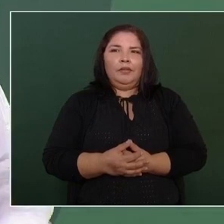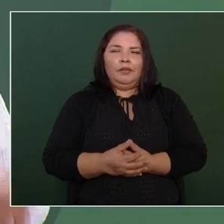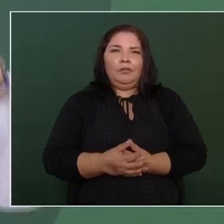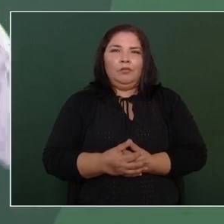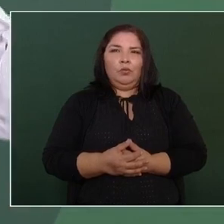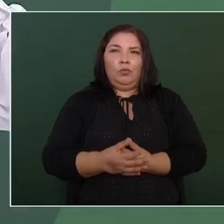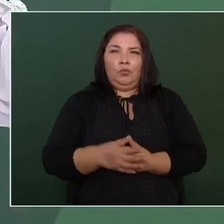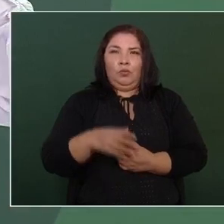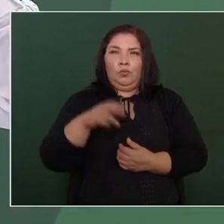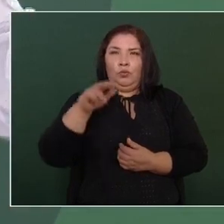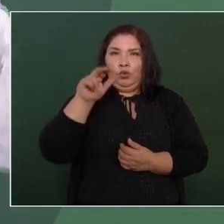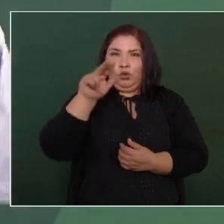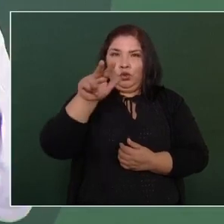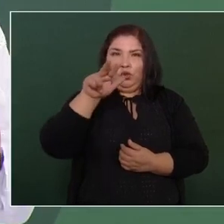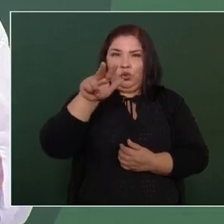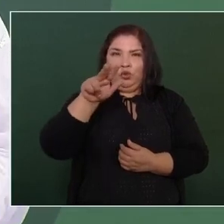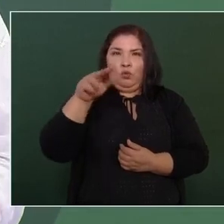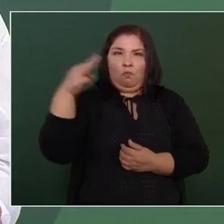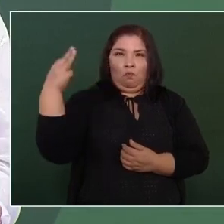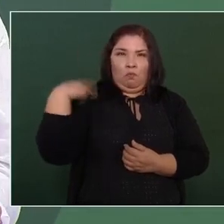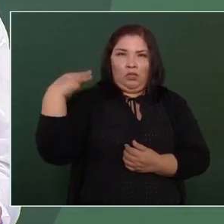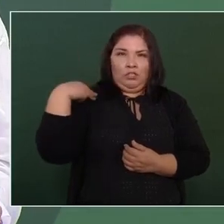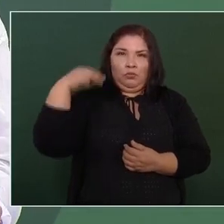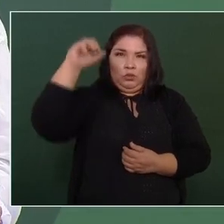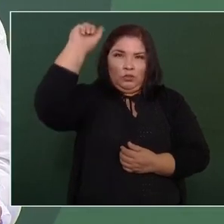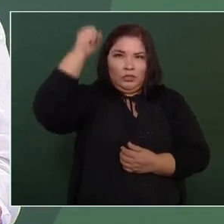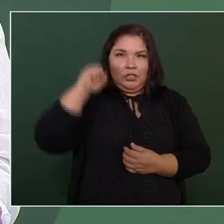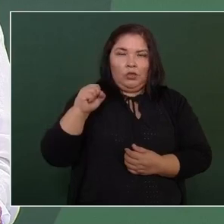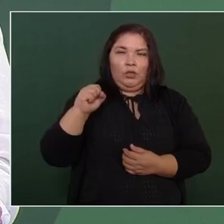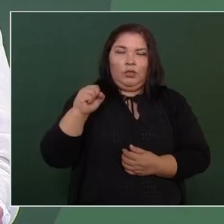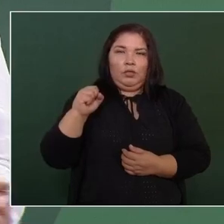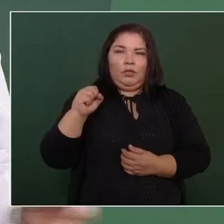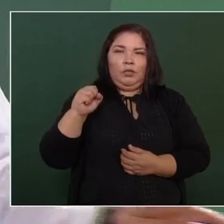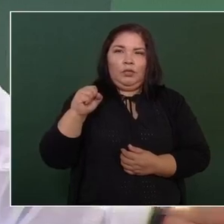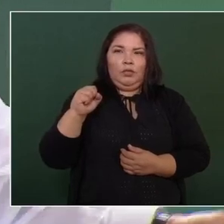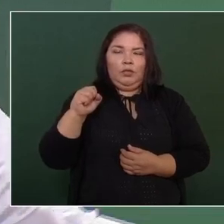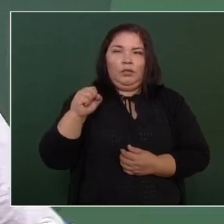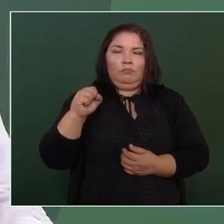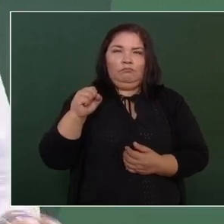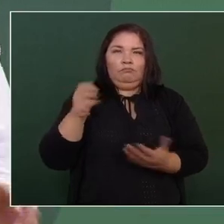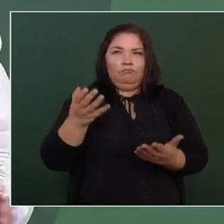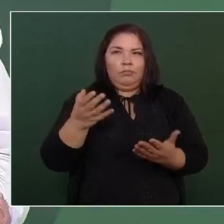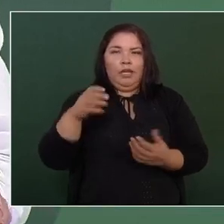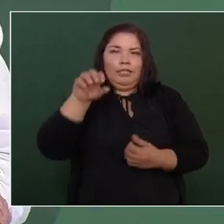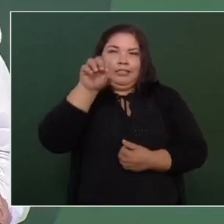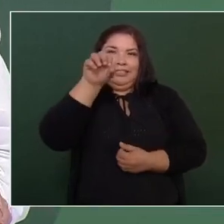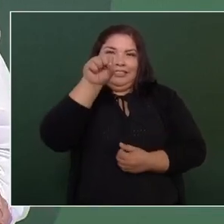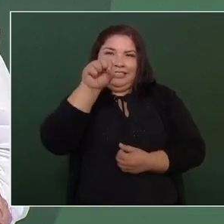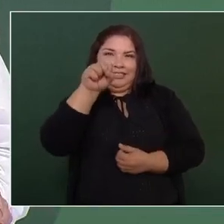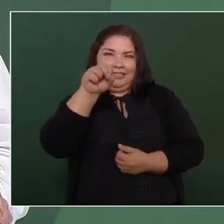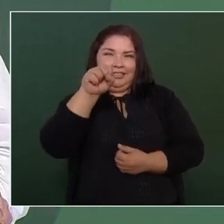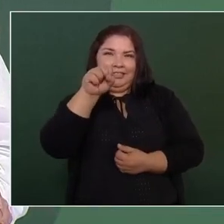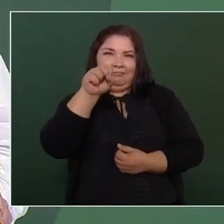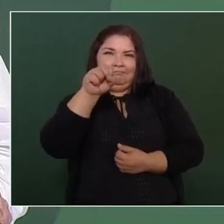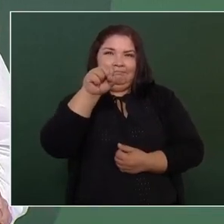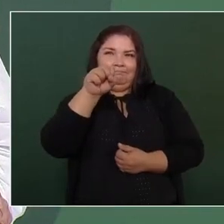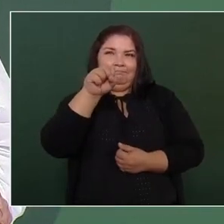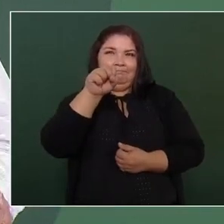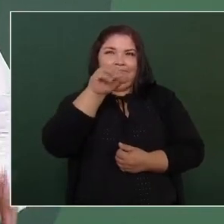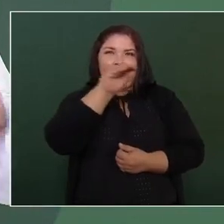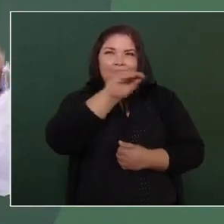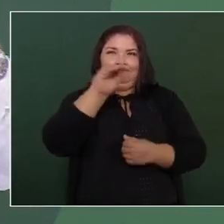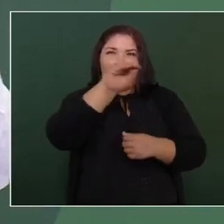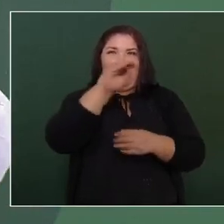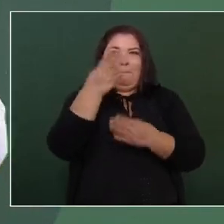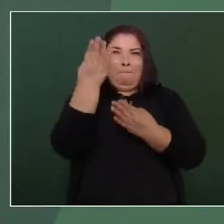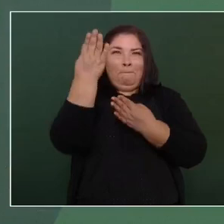son 18 municipios en Sinaloa y son 60 sucursales.